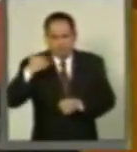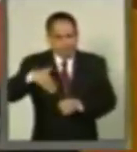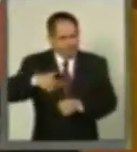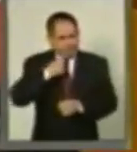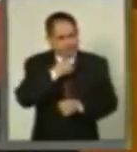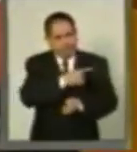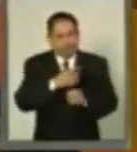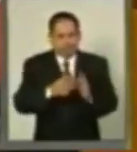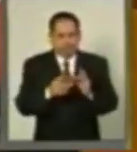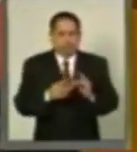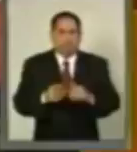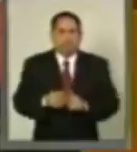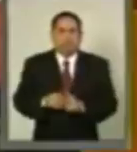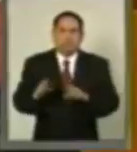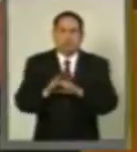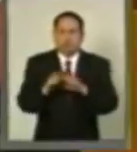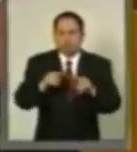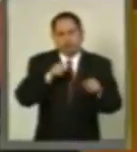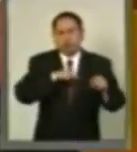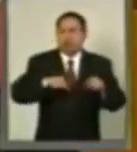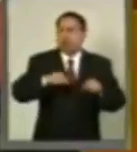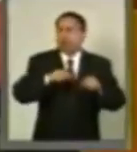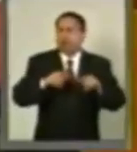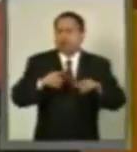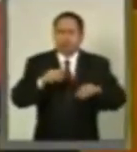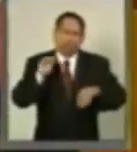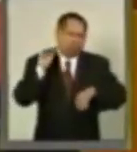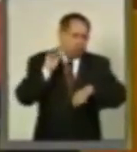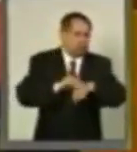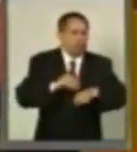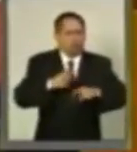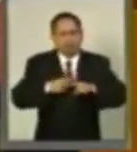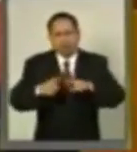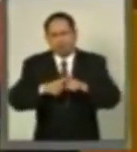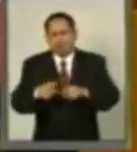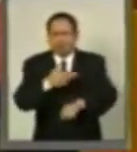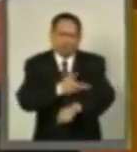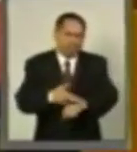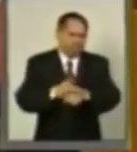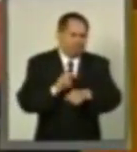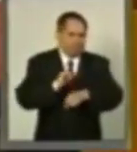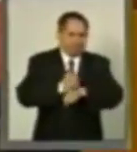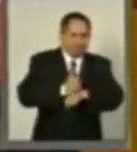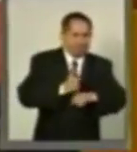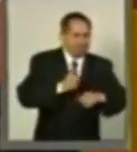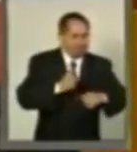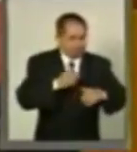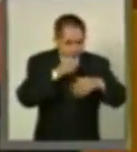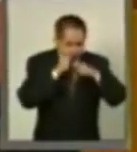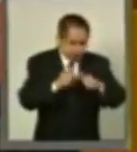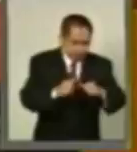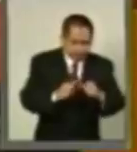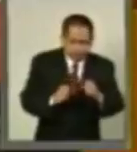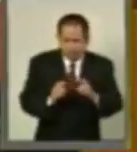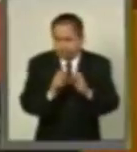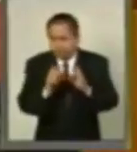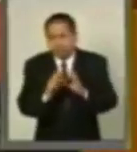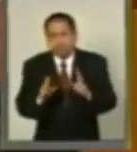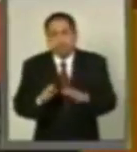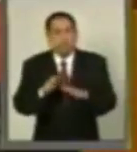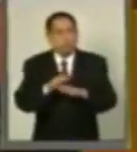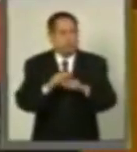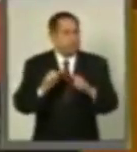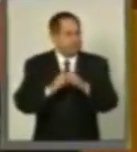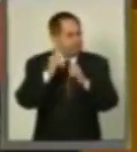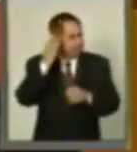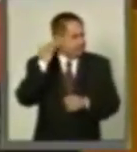con acciones han venido implementando una serie de acciones para atender la emergencia generada por